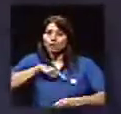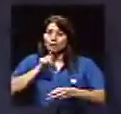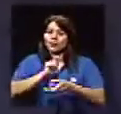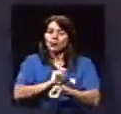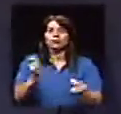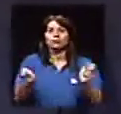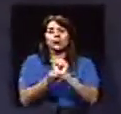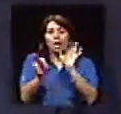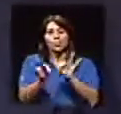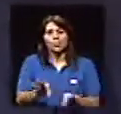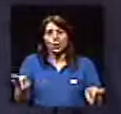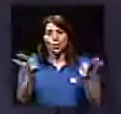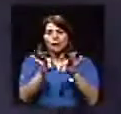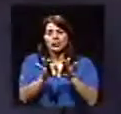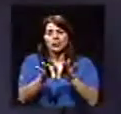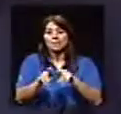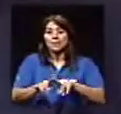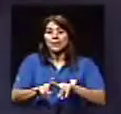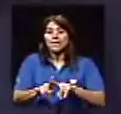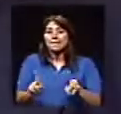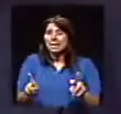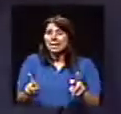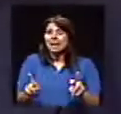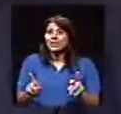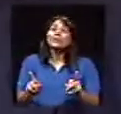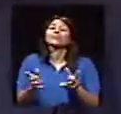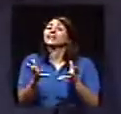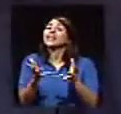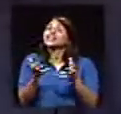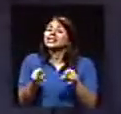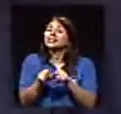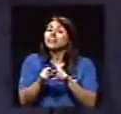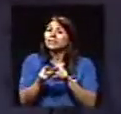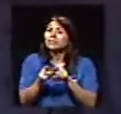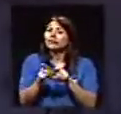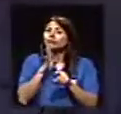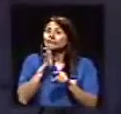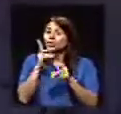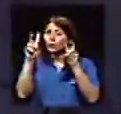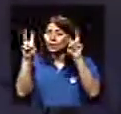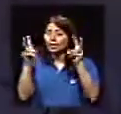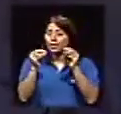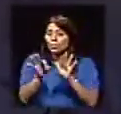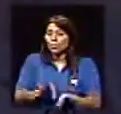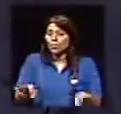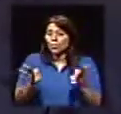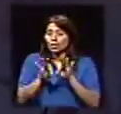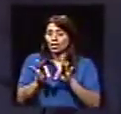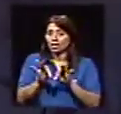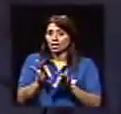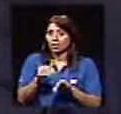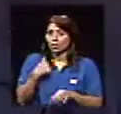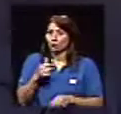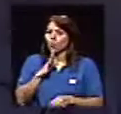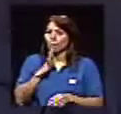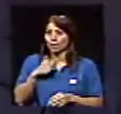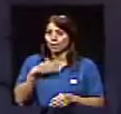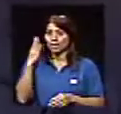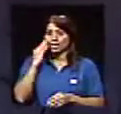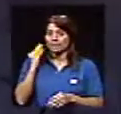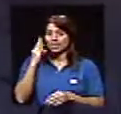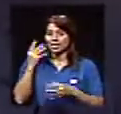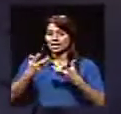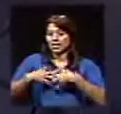cambio importante. Pero sí, no quisiera terminar de tocar un tema que es importante cuando yo hablo de mi experiencia